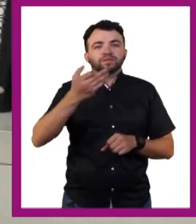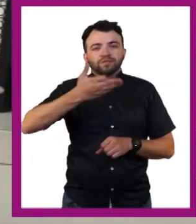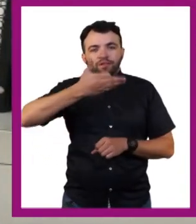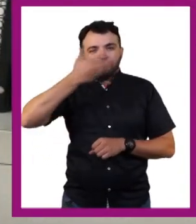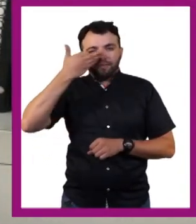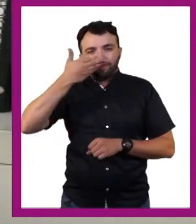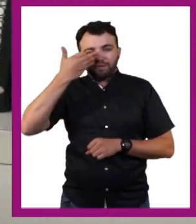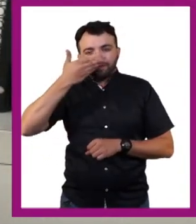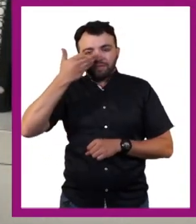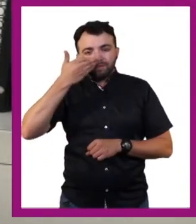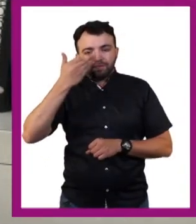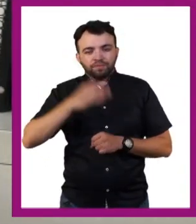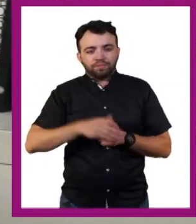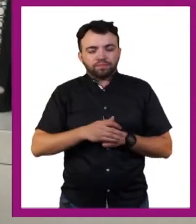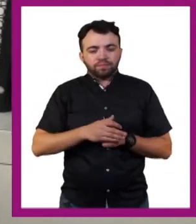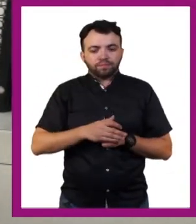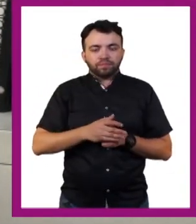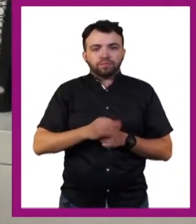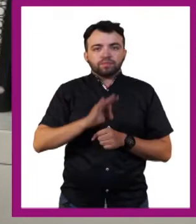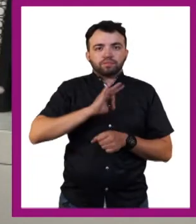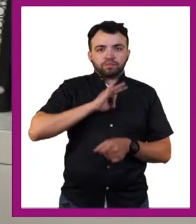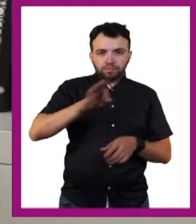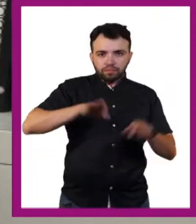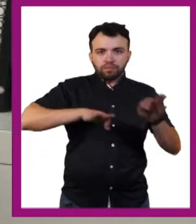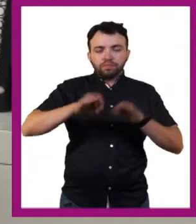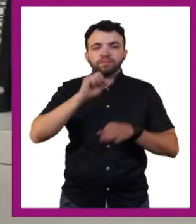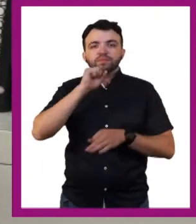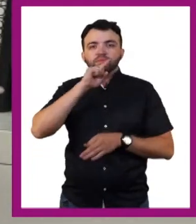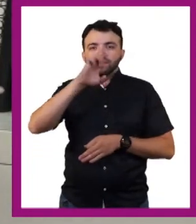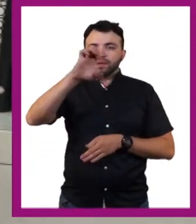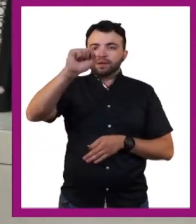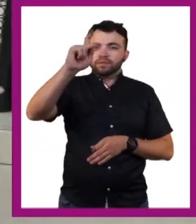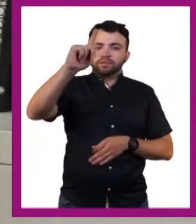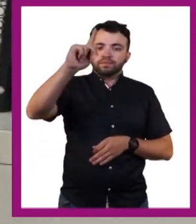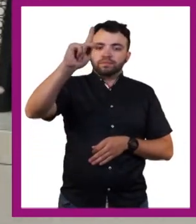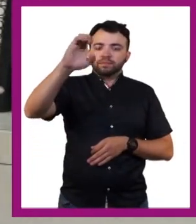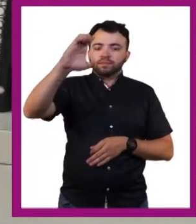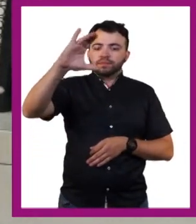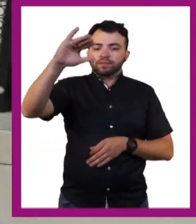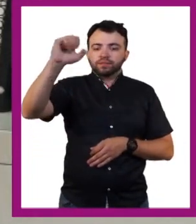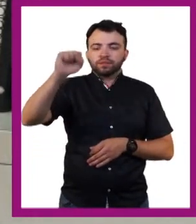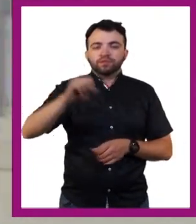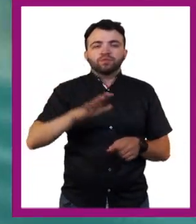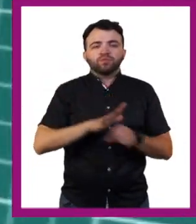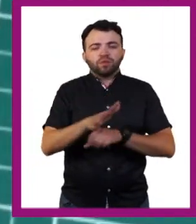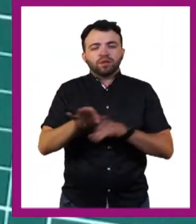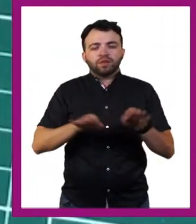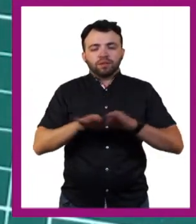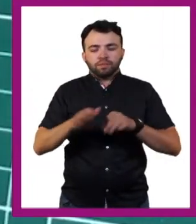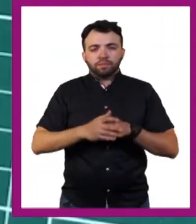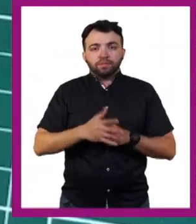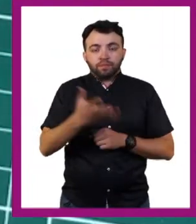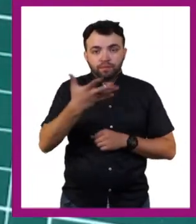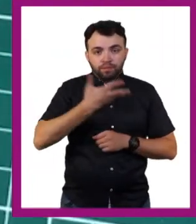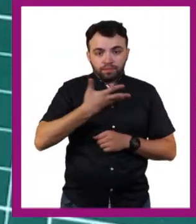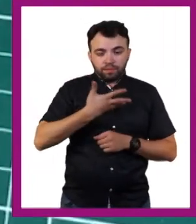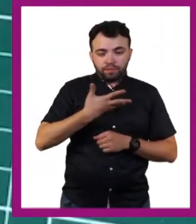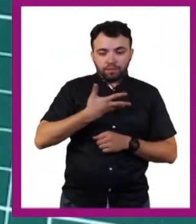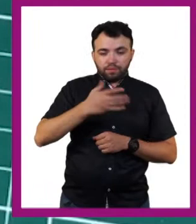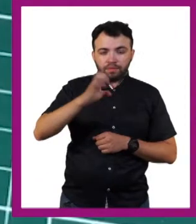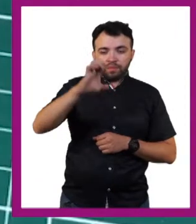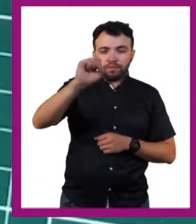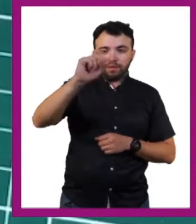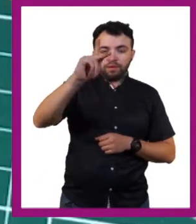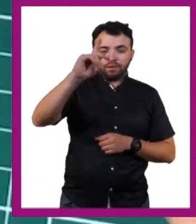plantas y también pues, lo podemos trabajar con especias. Y la forma de trabajarlo es la siguiente. Si tienes una